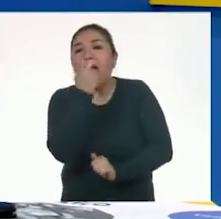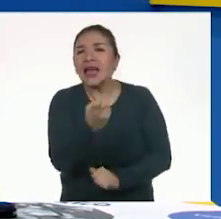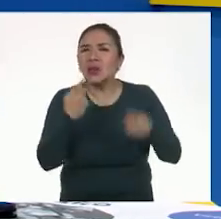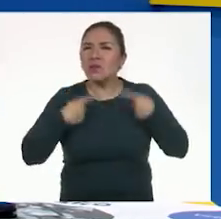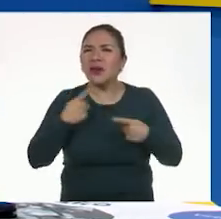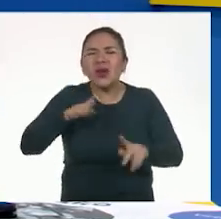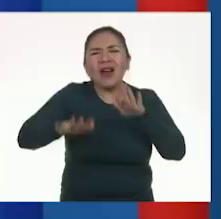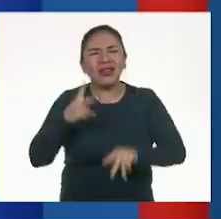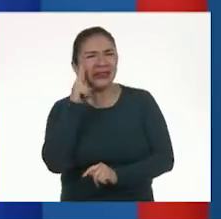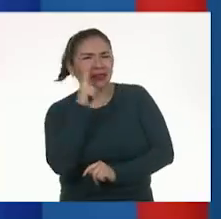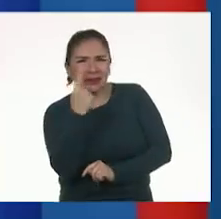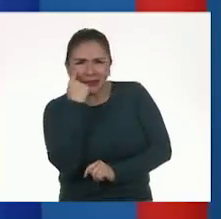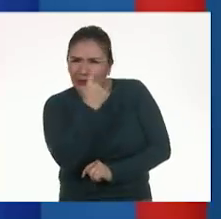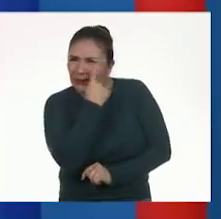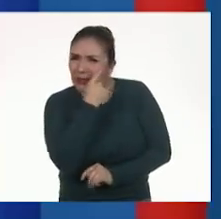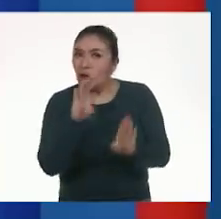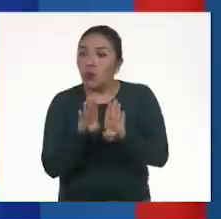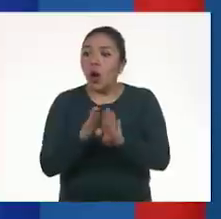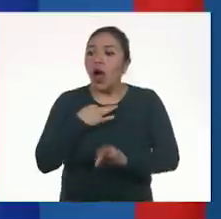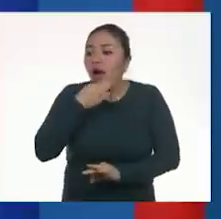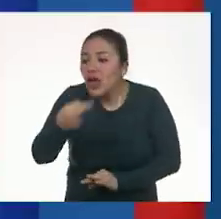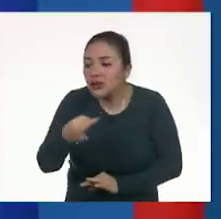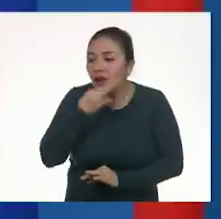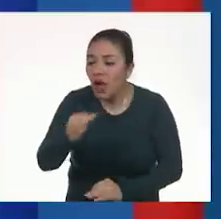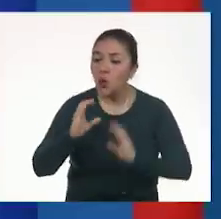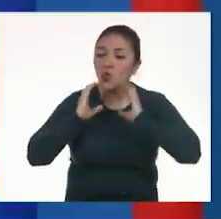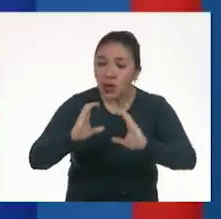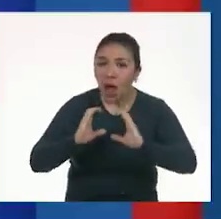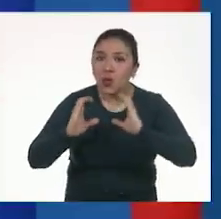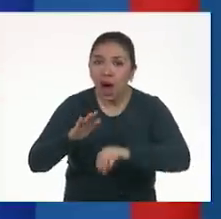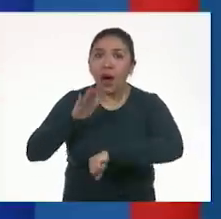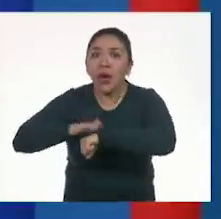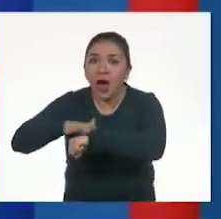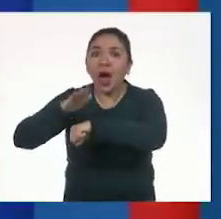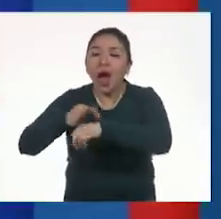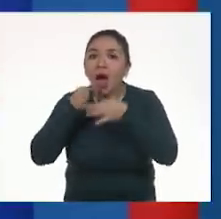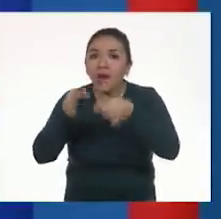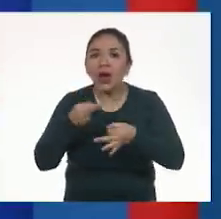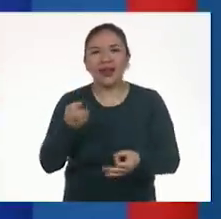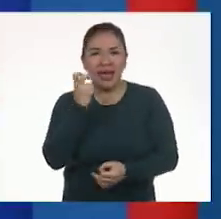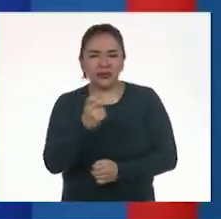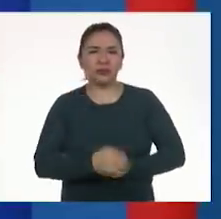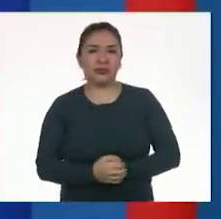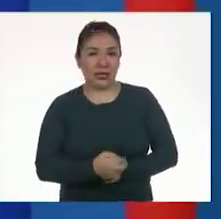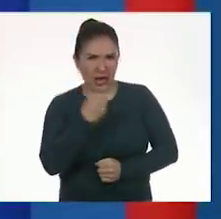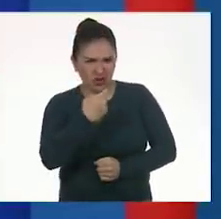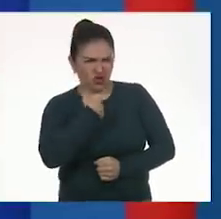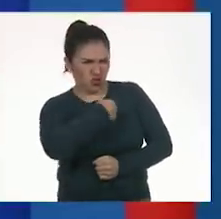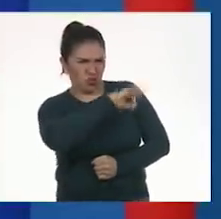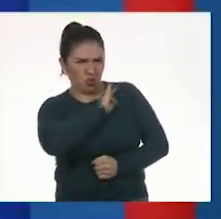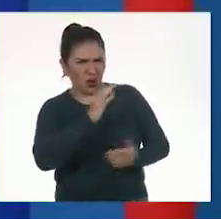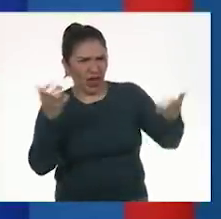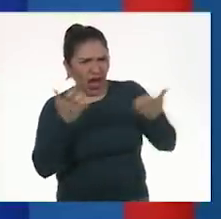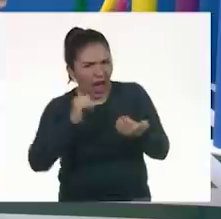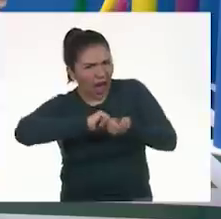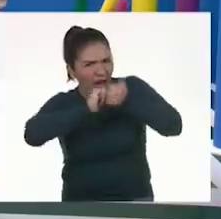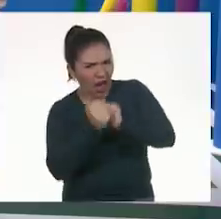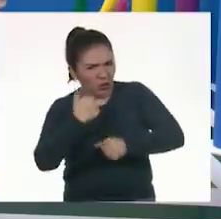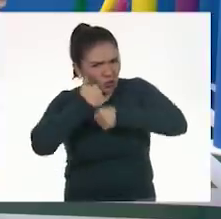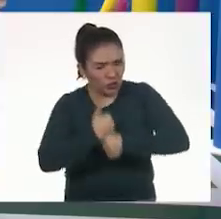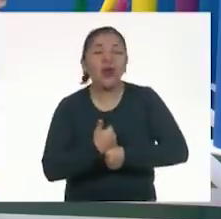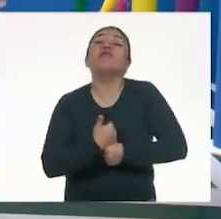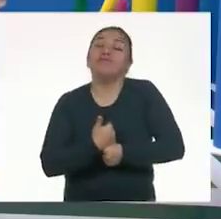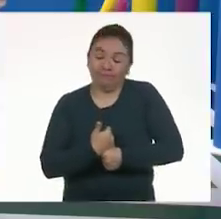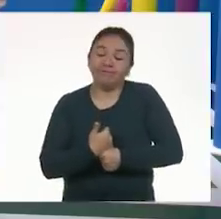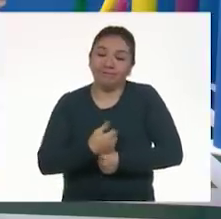personas, que les estén diciendo aguas, aguas, aguas, aguas. O sea, nosotros podemos producirla. Claro, en la vida real